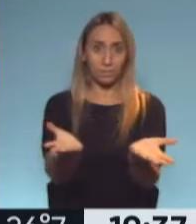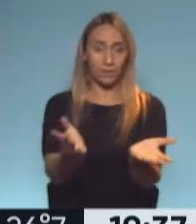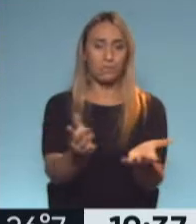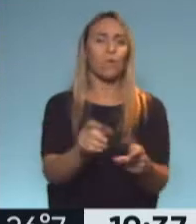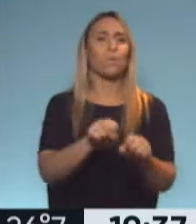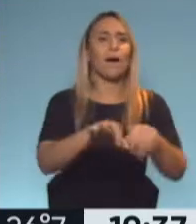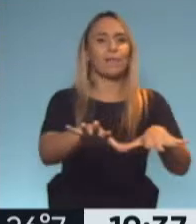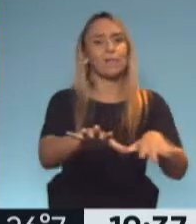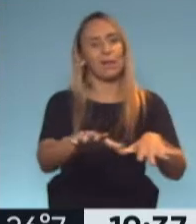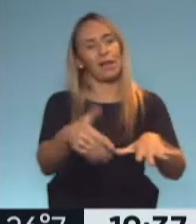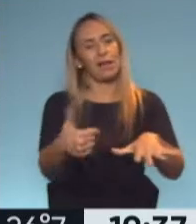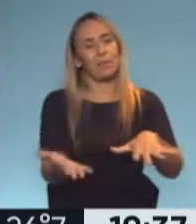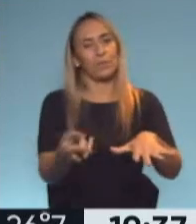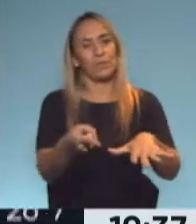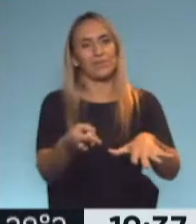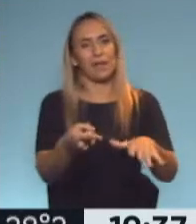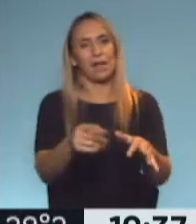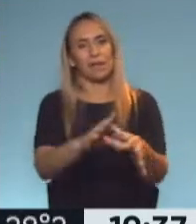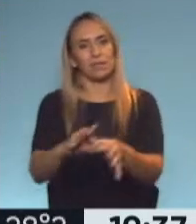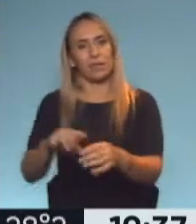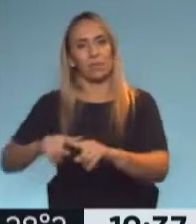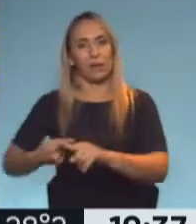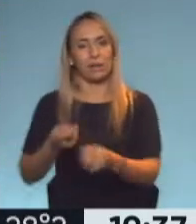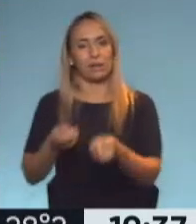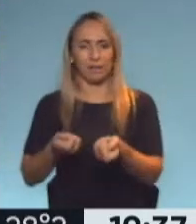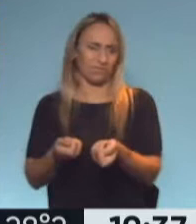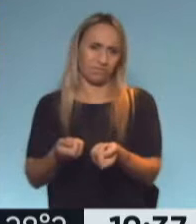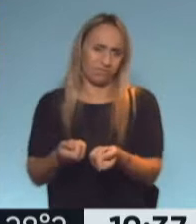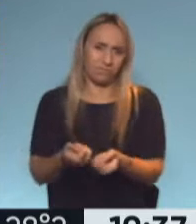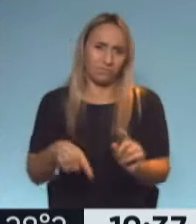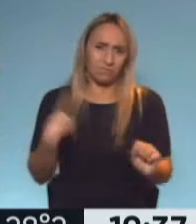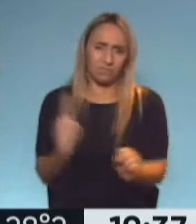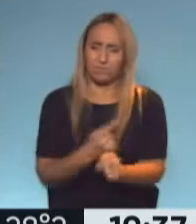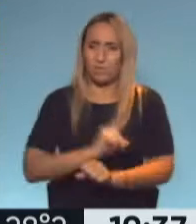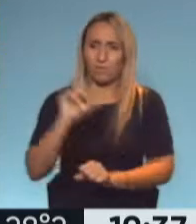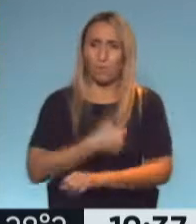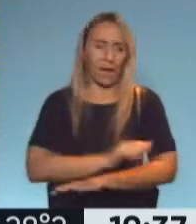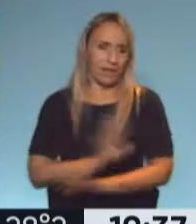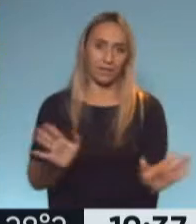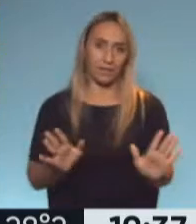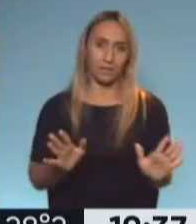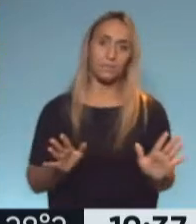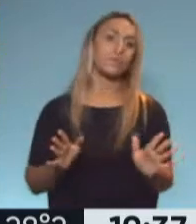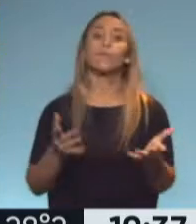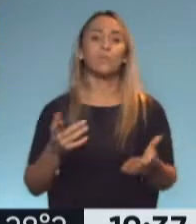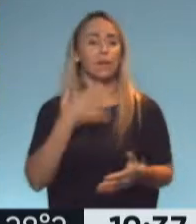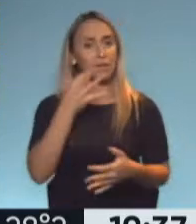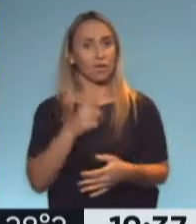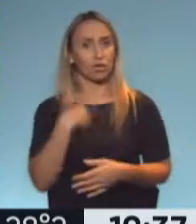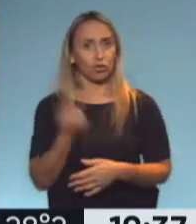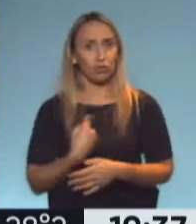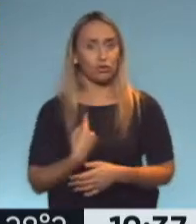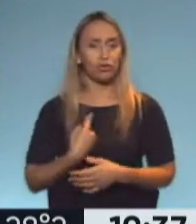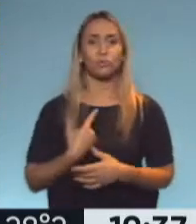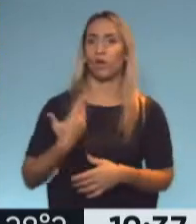política. Y lo cierto es que nosotros, como sector agropecuario, hemos tenido un nivel de madurez realmente muy importante en la